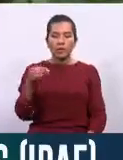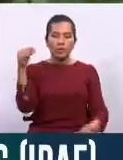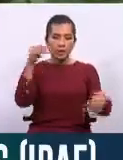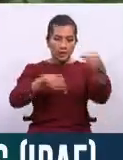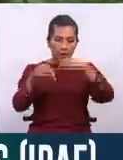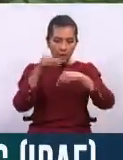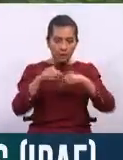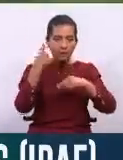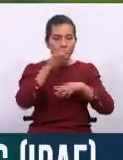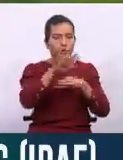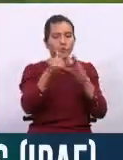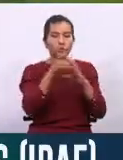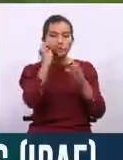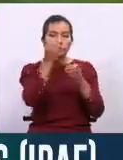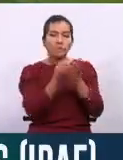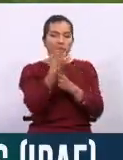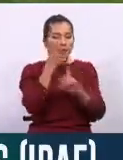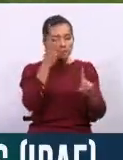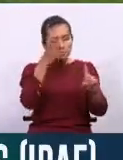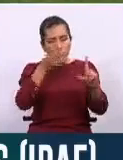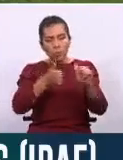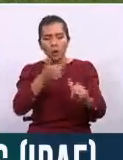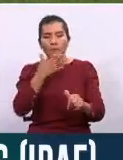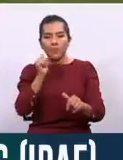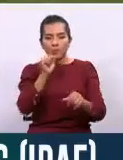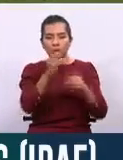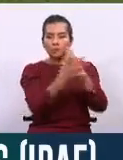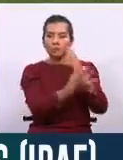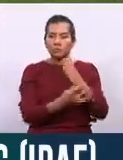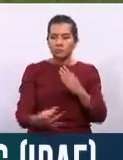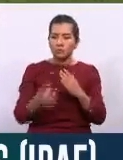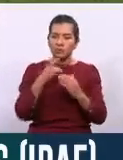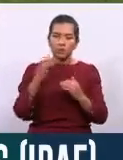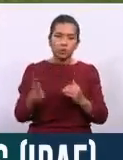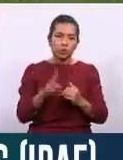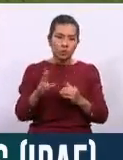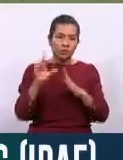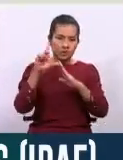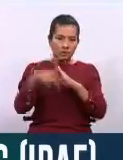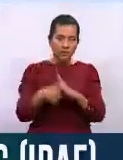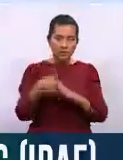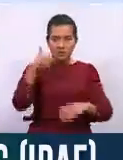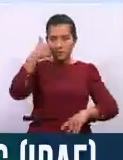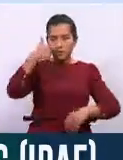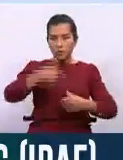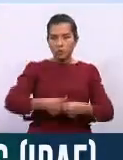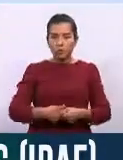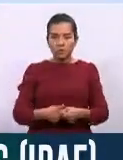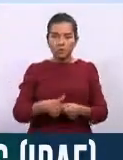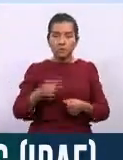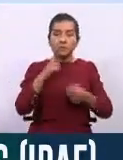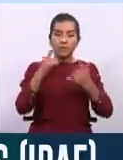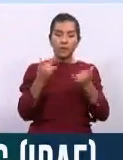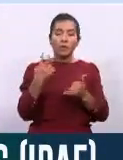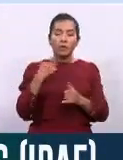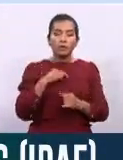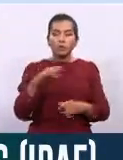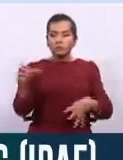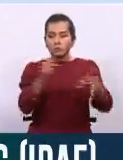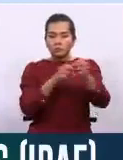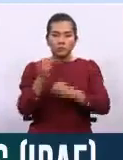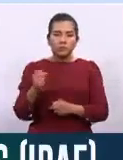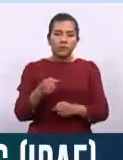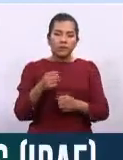la producción de aceites vegetales y sus derivados. Estos centros de acopio, lo que vamos a hacer es recoger aceite usado